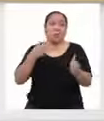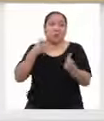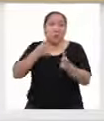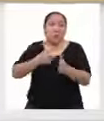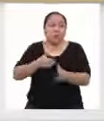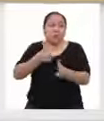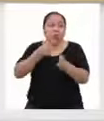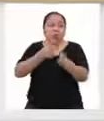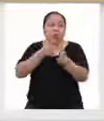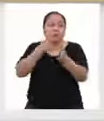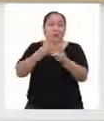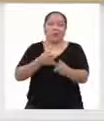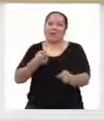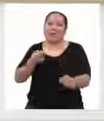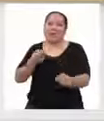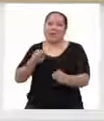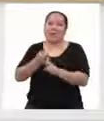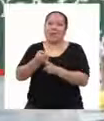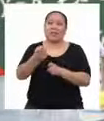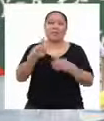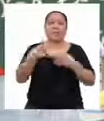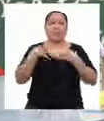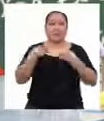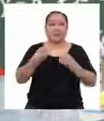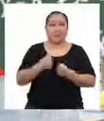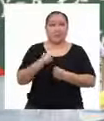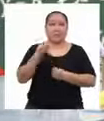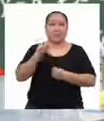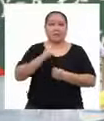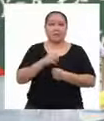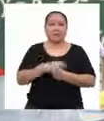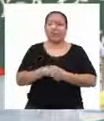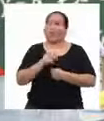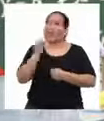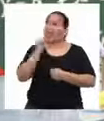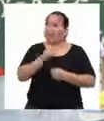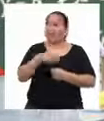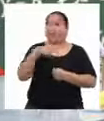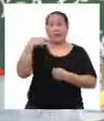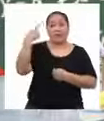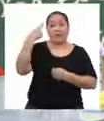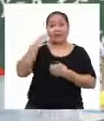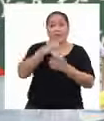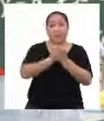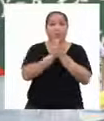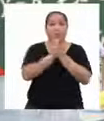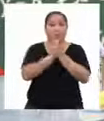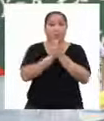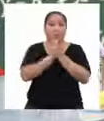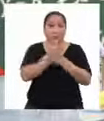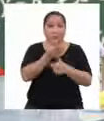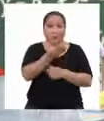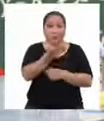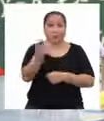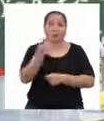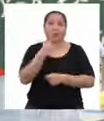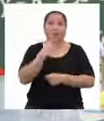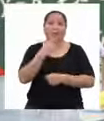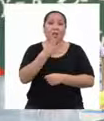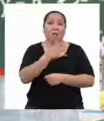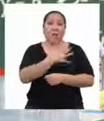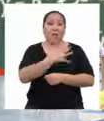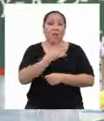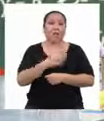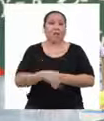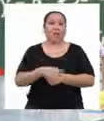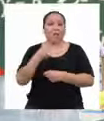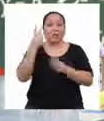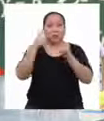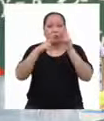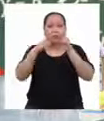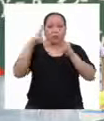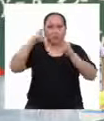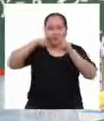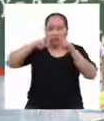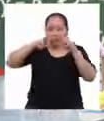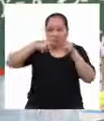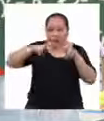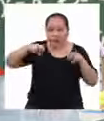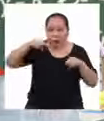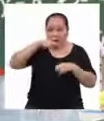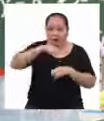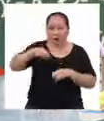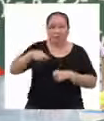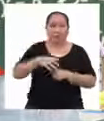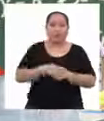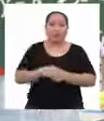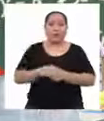impacto en la salud, eso sin duda. Justo por eso, con mis amigos y amigas de cuarto grado hemos estado investigando al